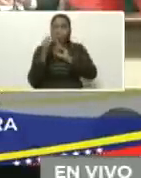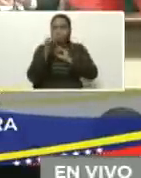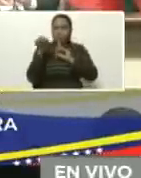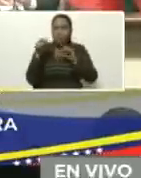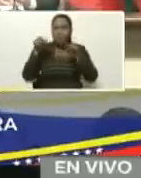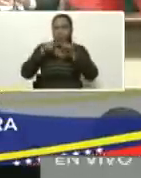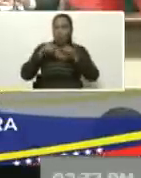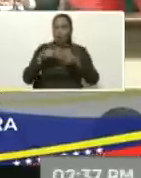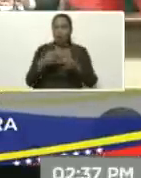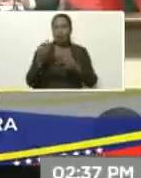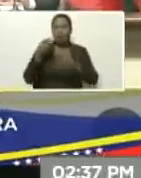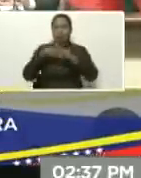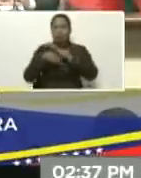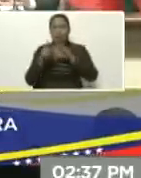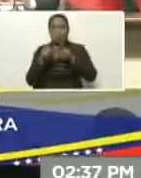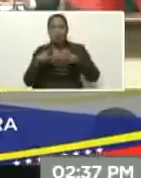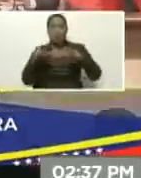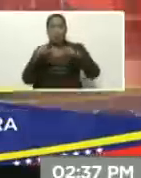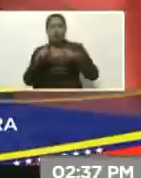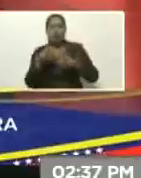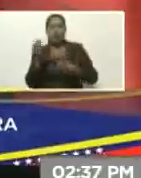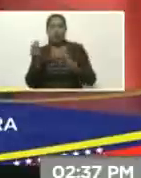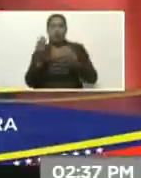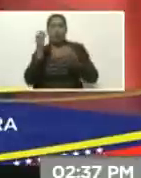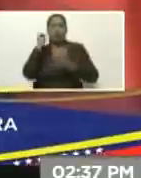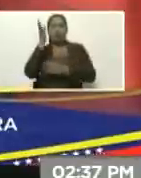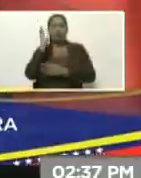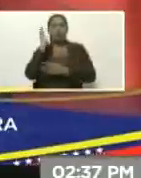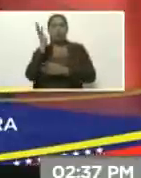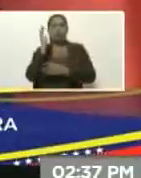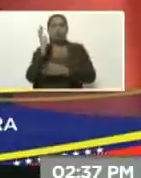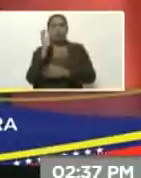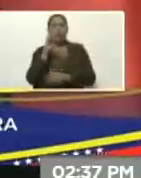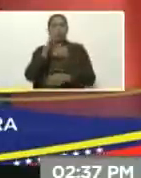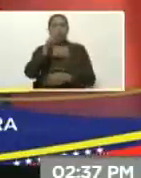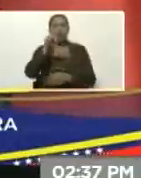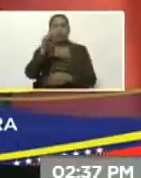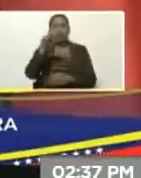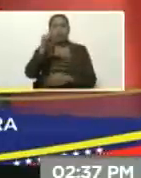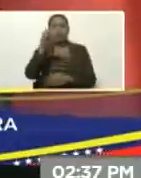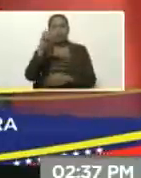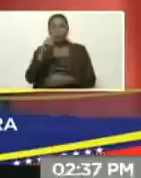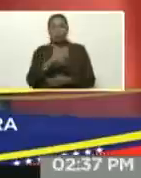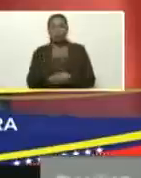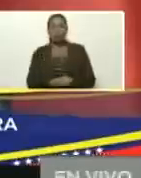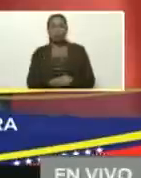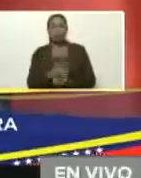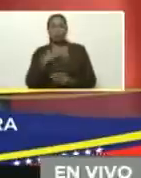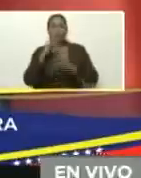ustedes dentro del marco de la conferencia de NATO. Yo he respondido